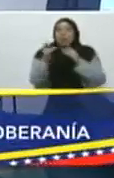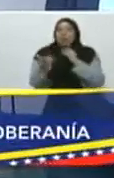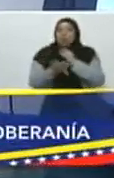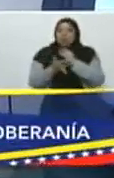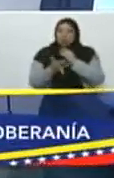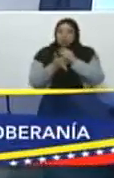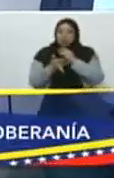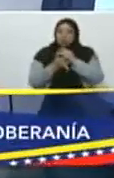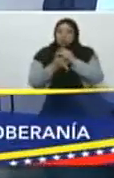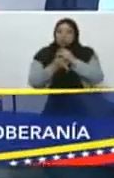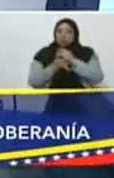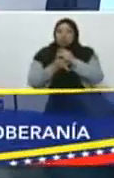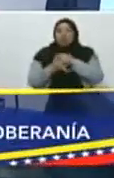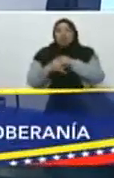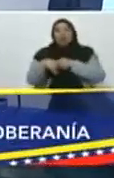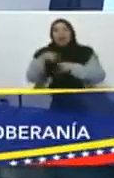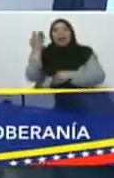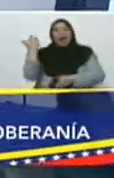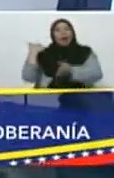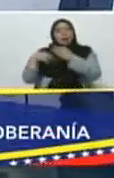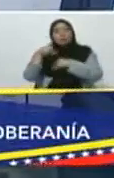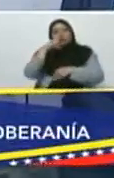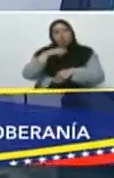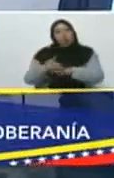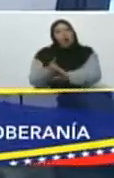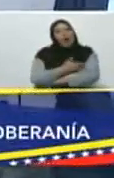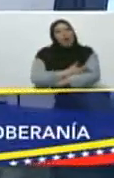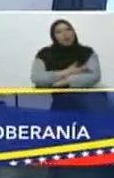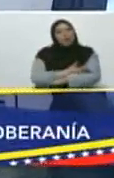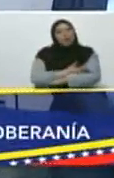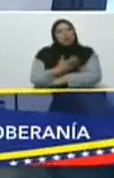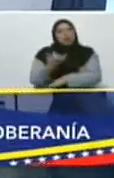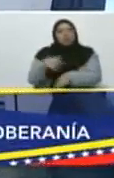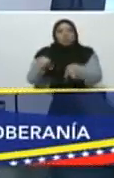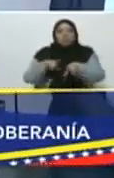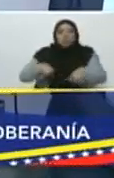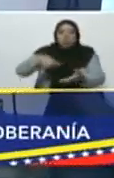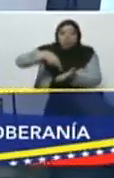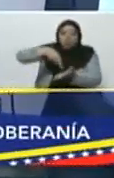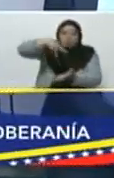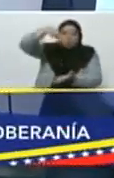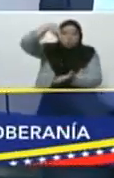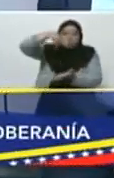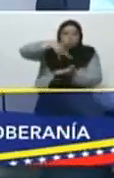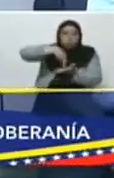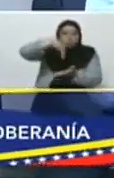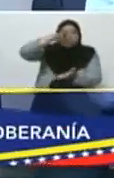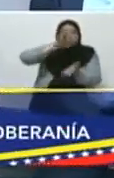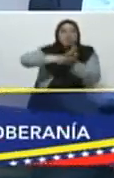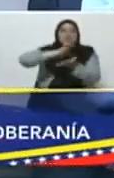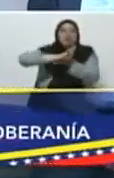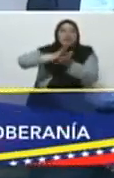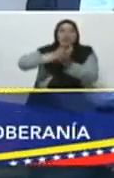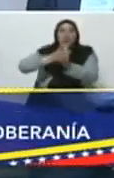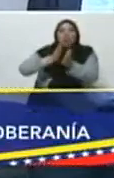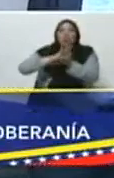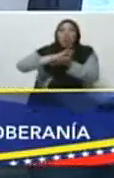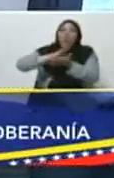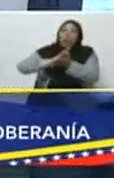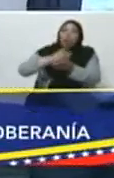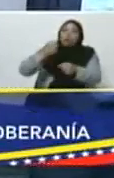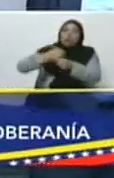dado muchas cosas. Por ejemplo, hace poco decía, los espaguetis, las arepas que nos comemos están enriquecidas de hierro por